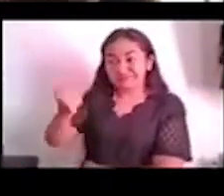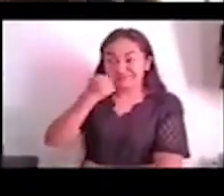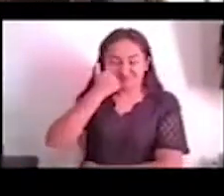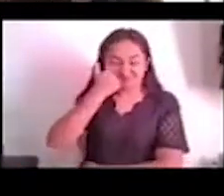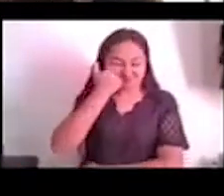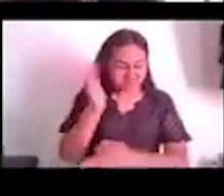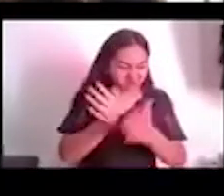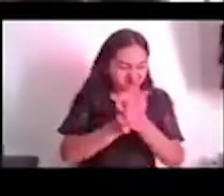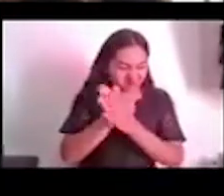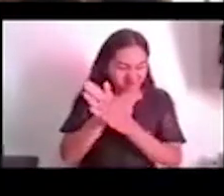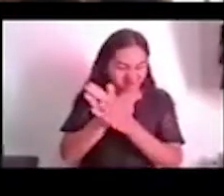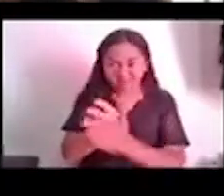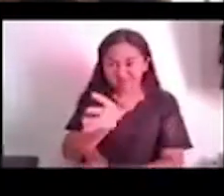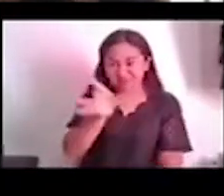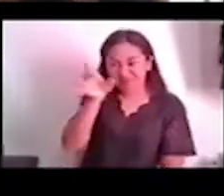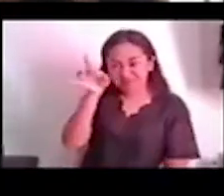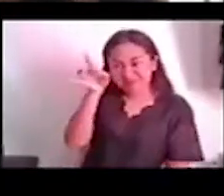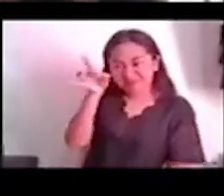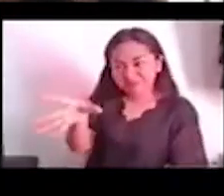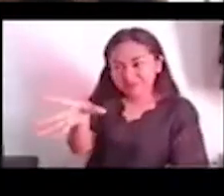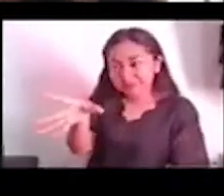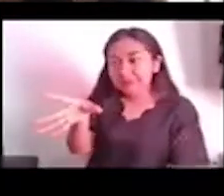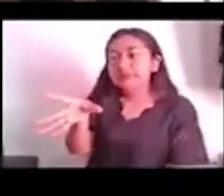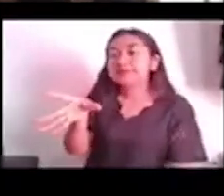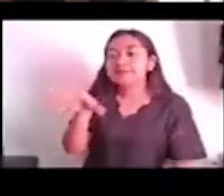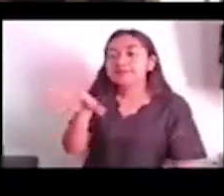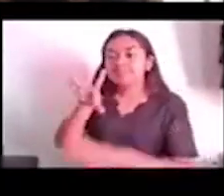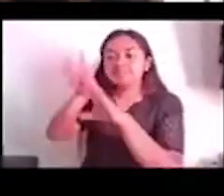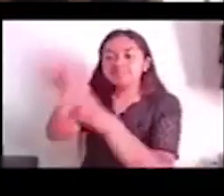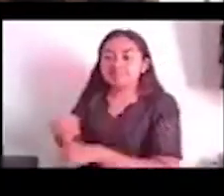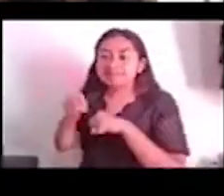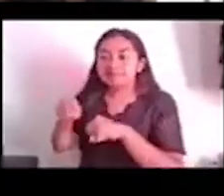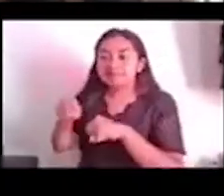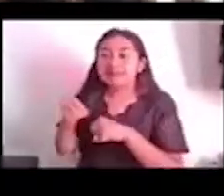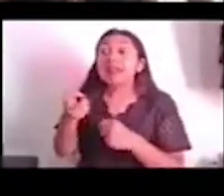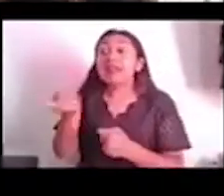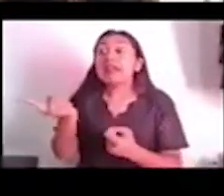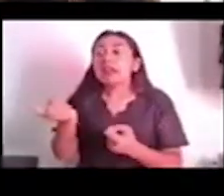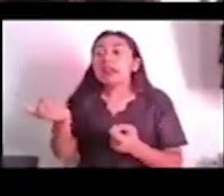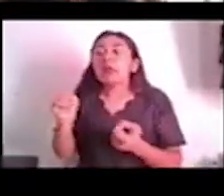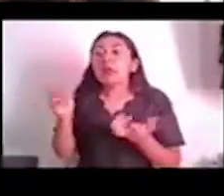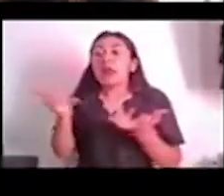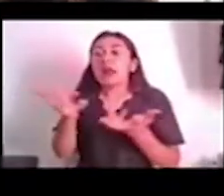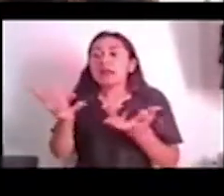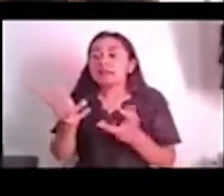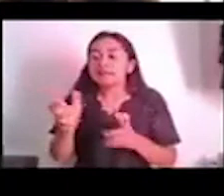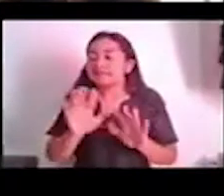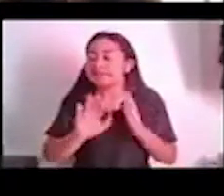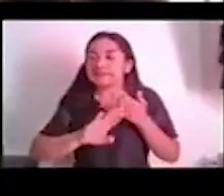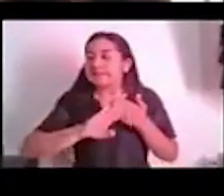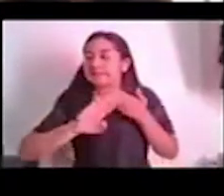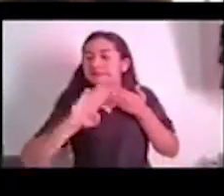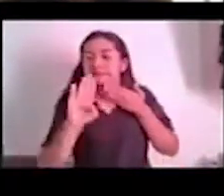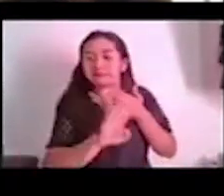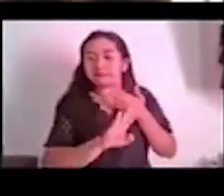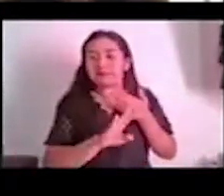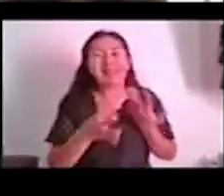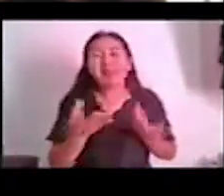conquistar México Tenochtitlán, así que se lo evitaron. Claro, porque eran igual de